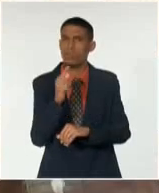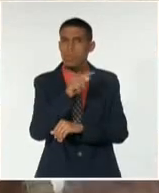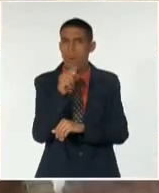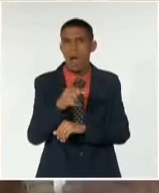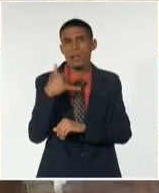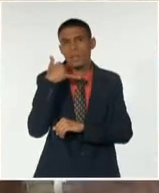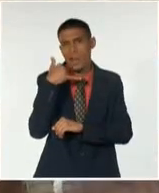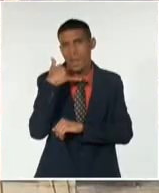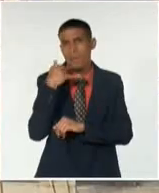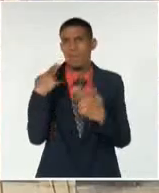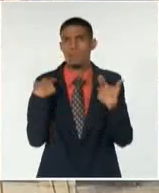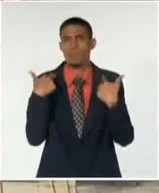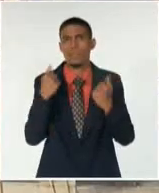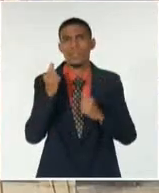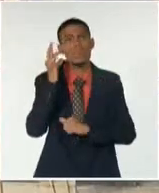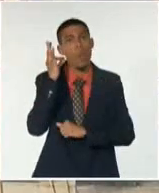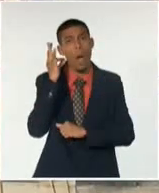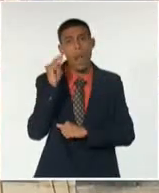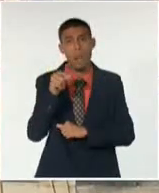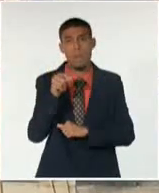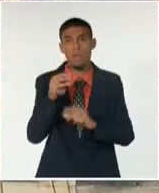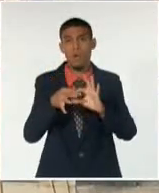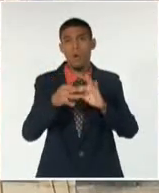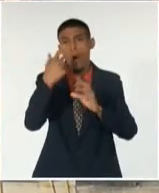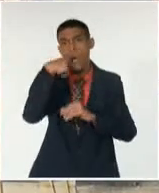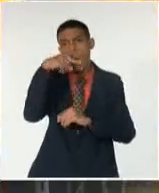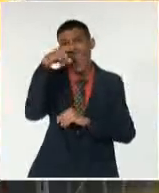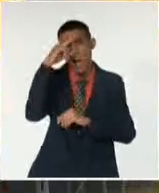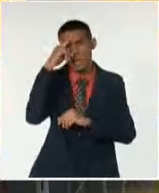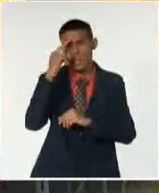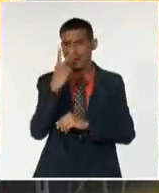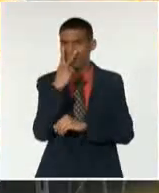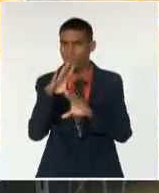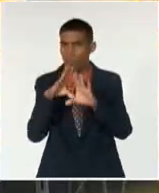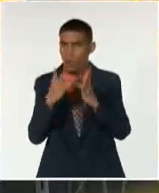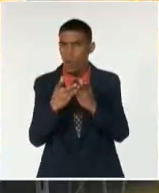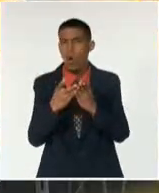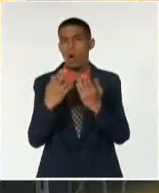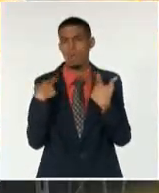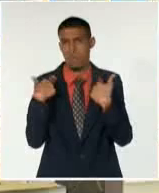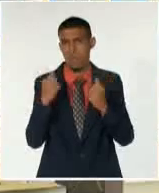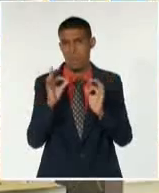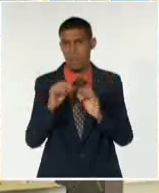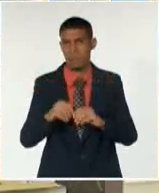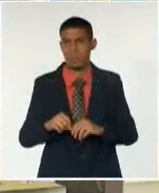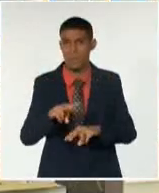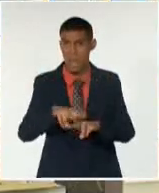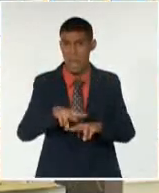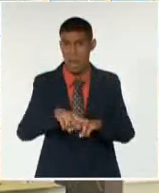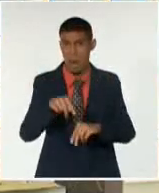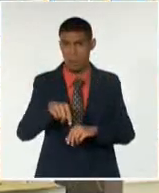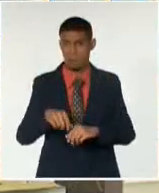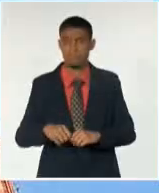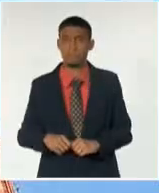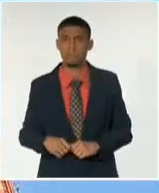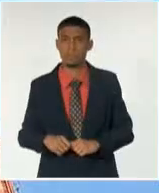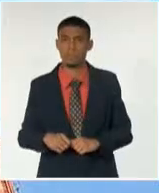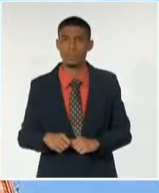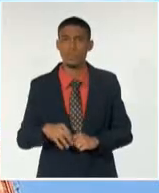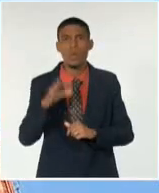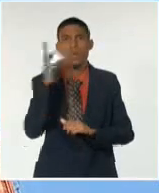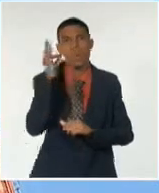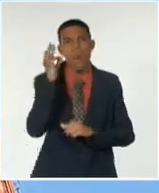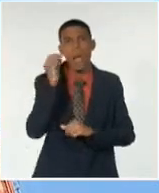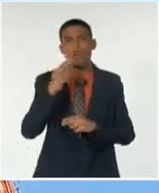telefónicamente con la directora del gas manufacturado, de la empresa del gas manufacturado en la capital, la ingeniera